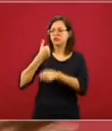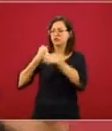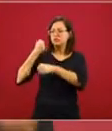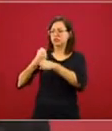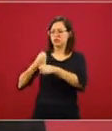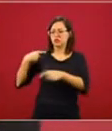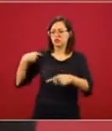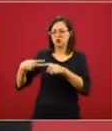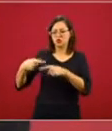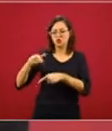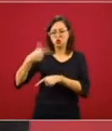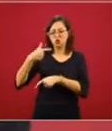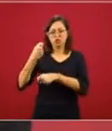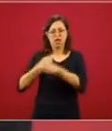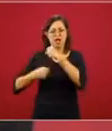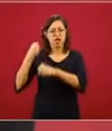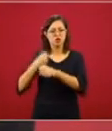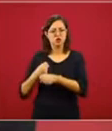periodo neoliberal.